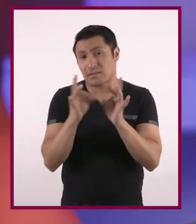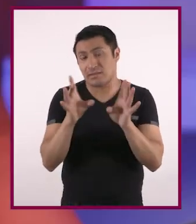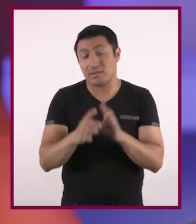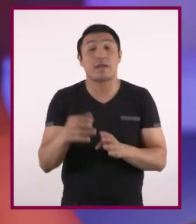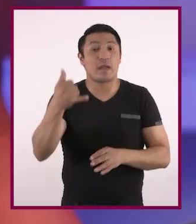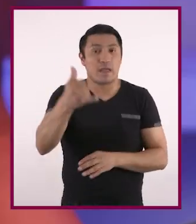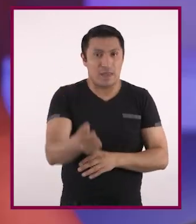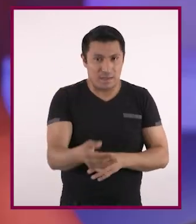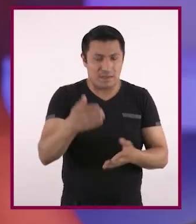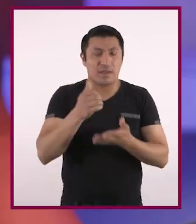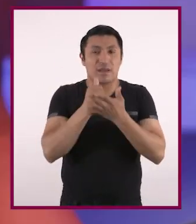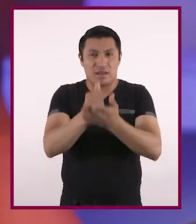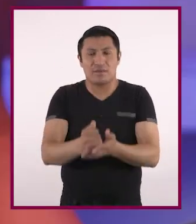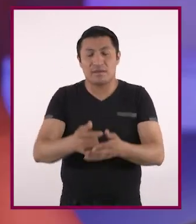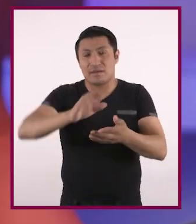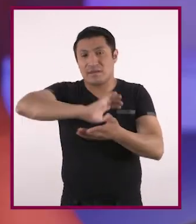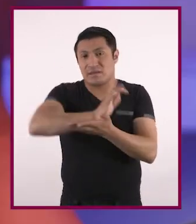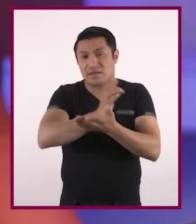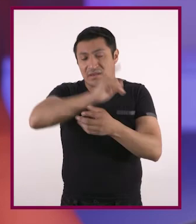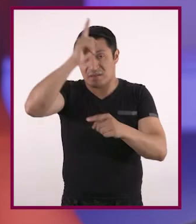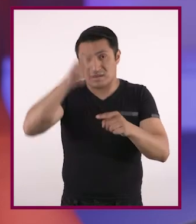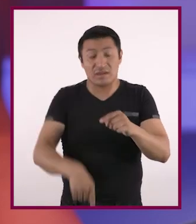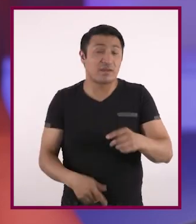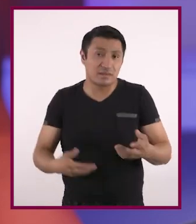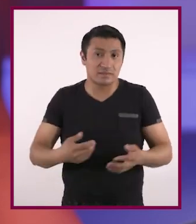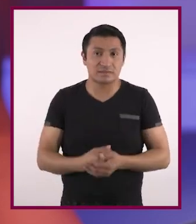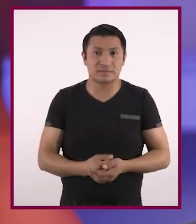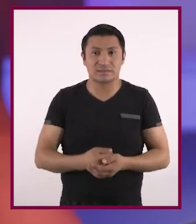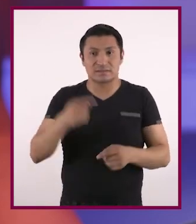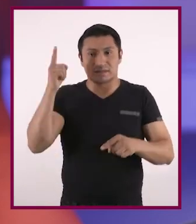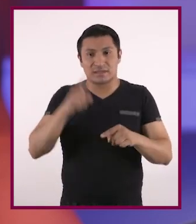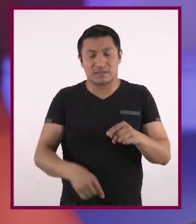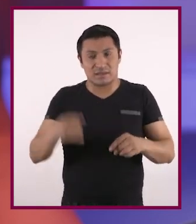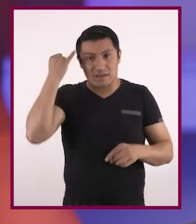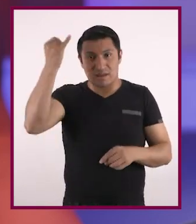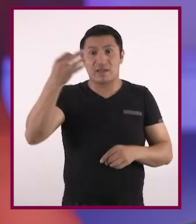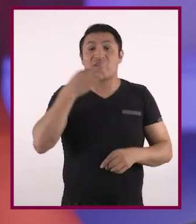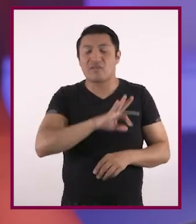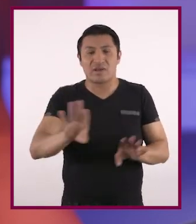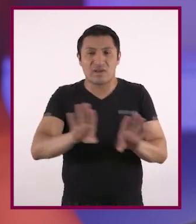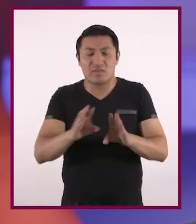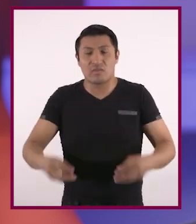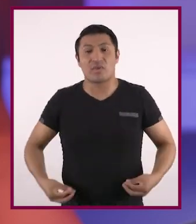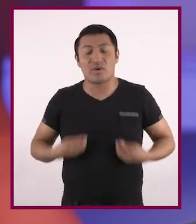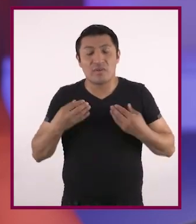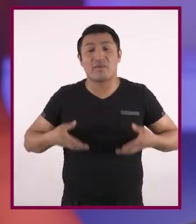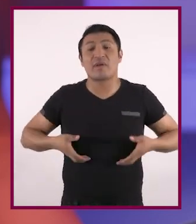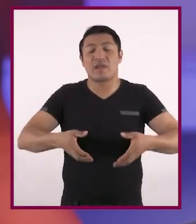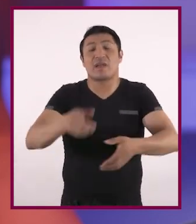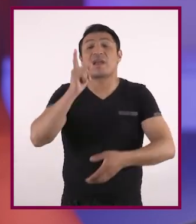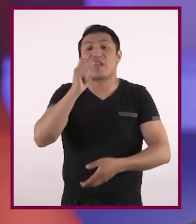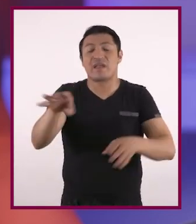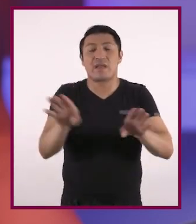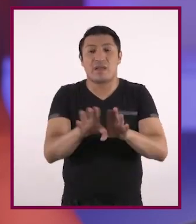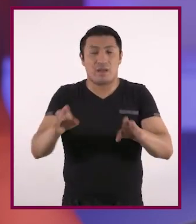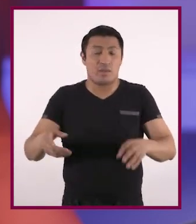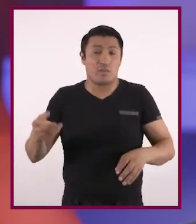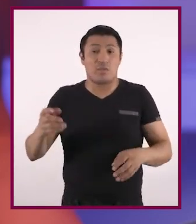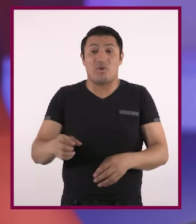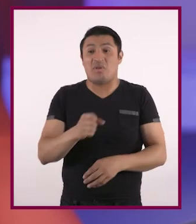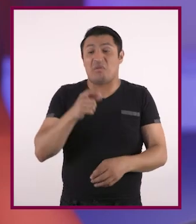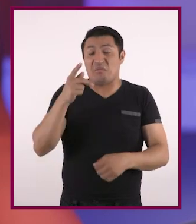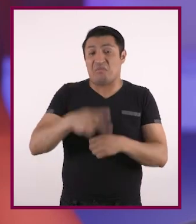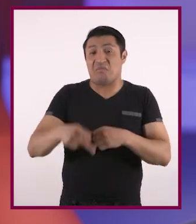de paso, contribuir a eliminar la discriminación que vive este grupo, quitarnos el prejuicio de que vivir en situación de calle significa ser delincuentes o